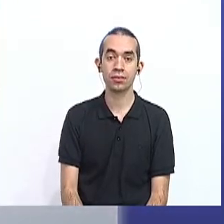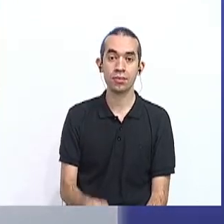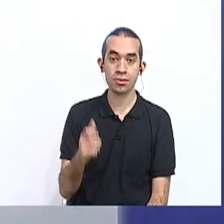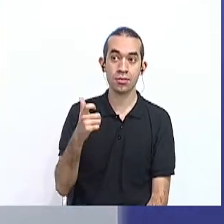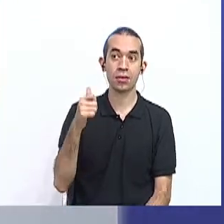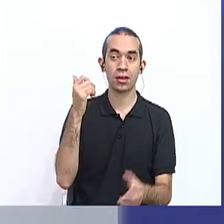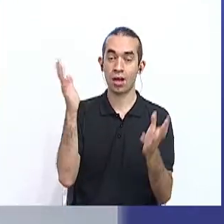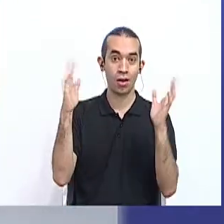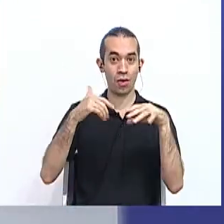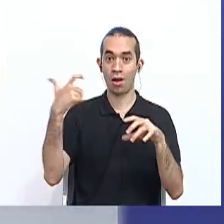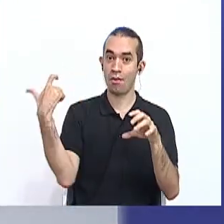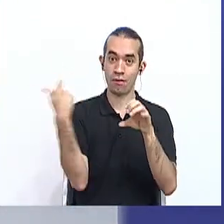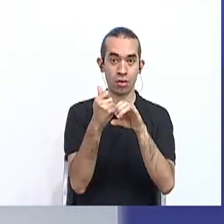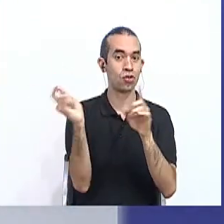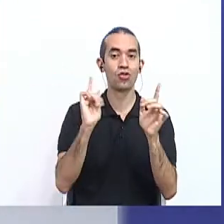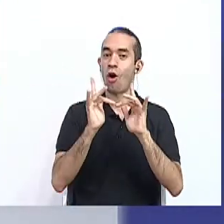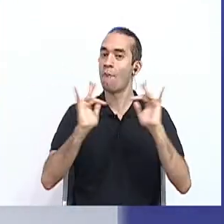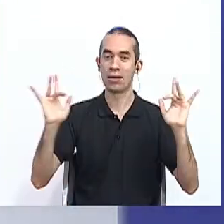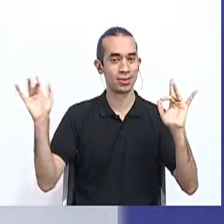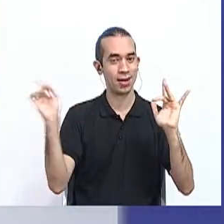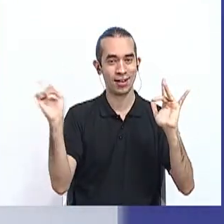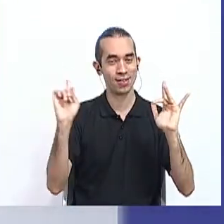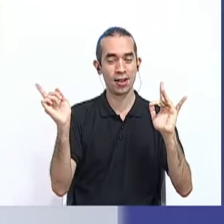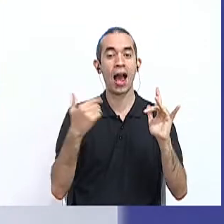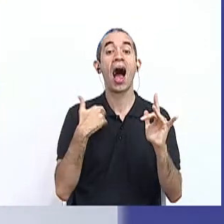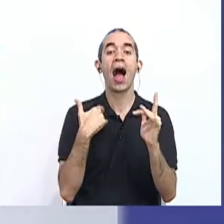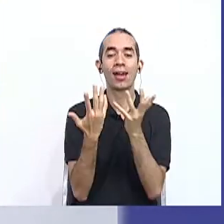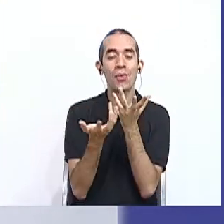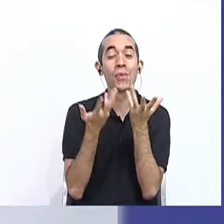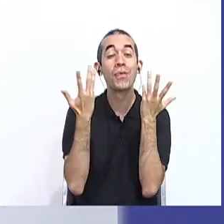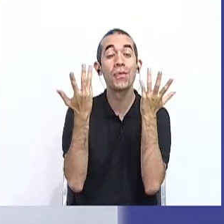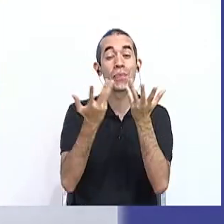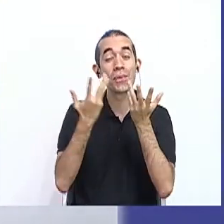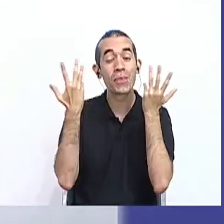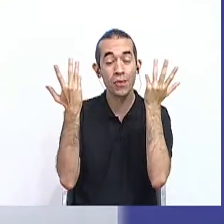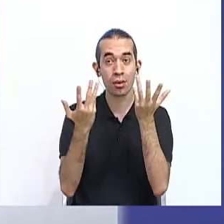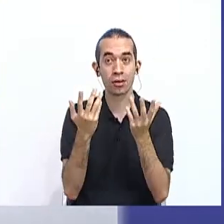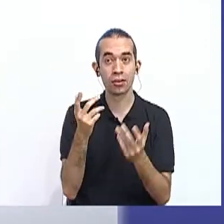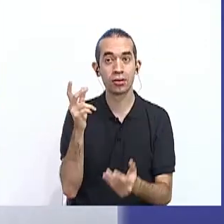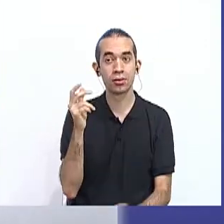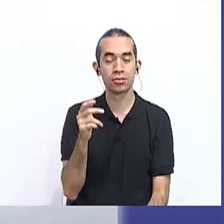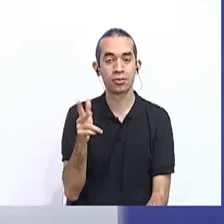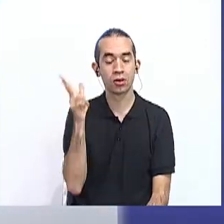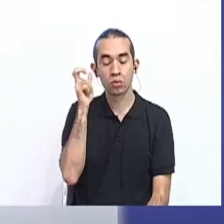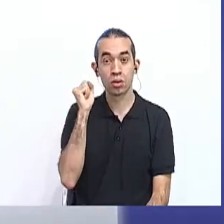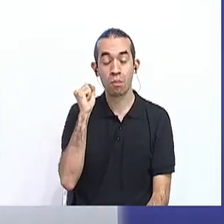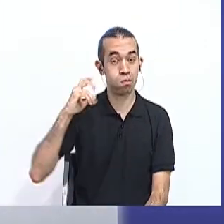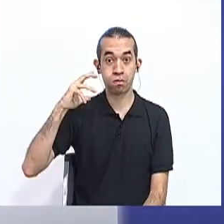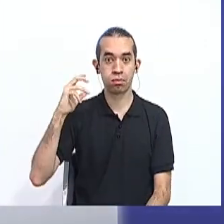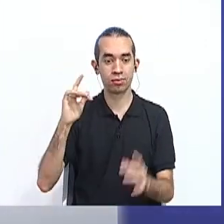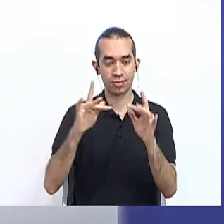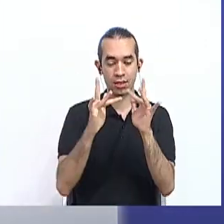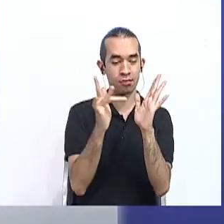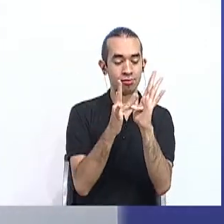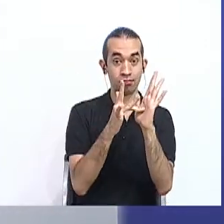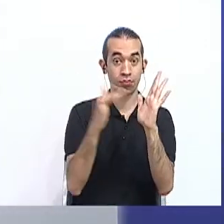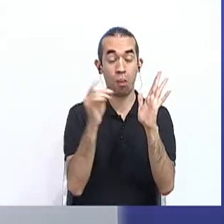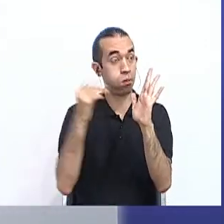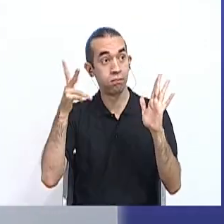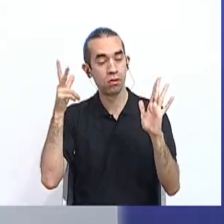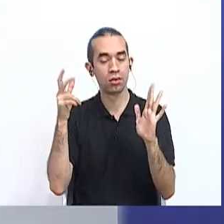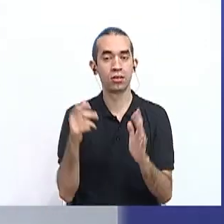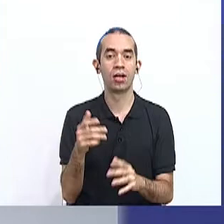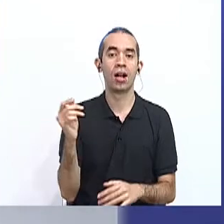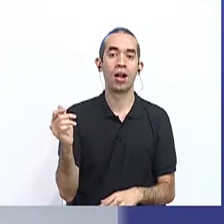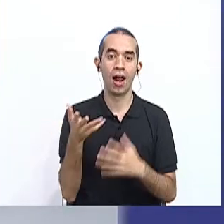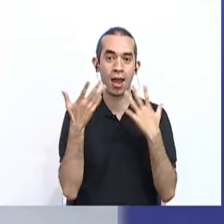el malvavisco, no estaba vacía, estaba con aire. Escuchen la salida de ese aire que estaba ahí adentro.